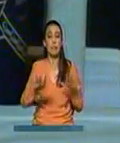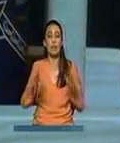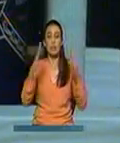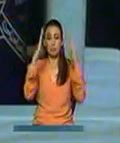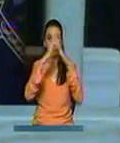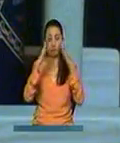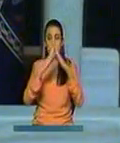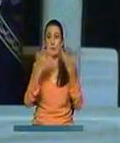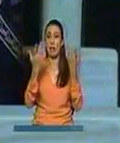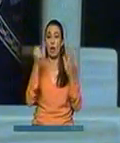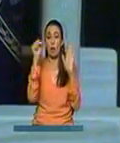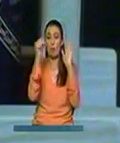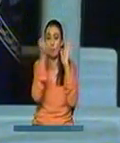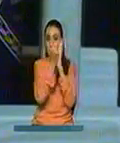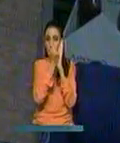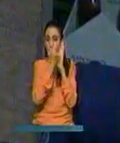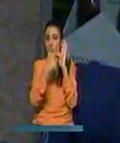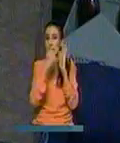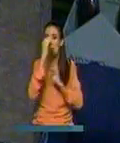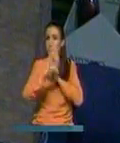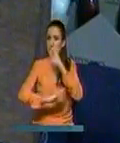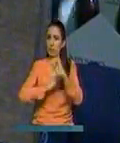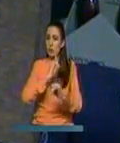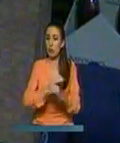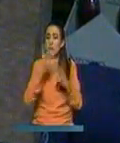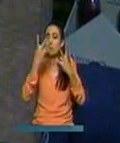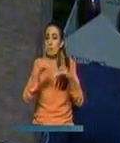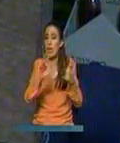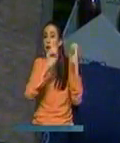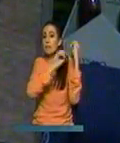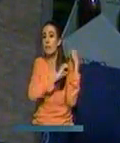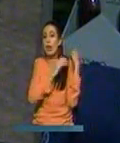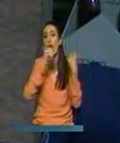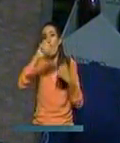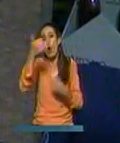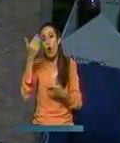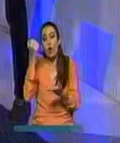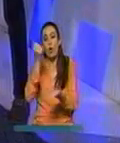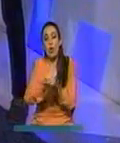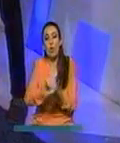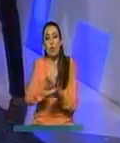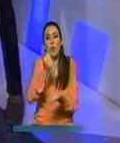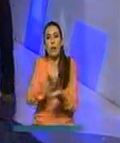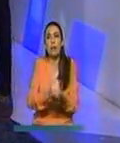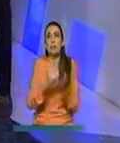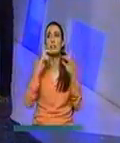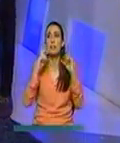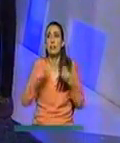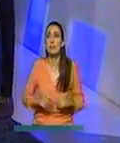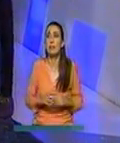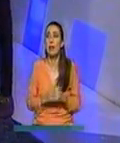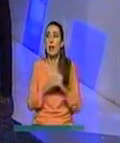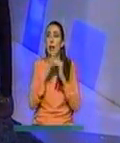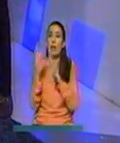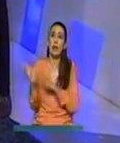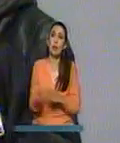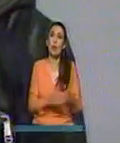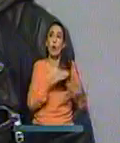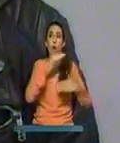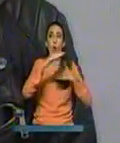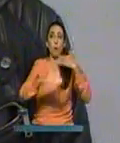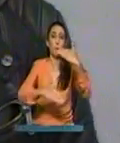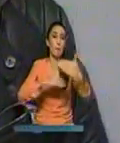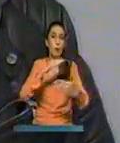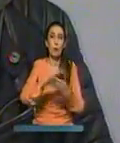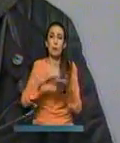respecto a marcas internacionales, pues además se eliminará la obligatoriedad de contar con el sello CIMAR. ¿Cuáles los procesos que teníamos que hacer para poner los sellos